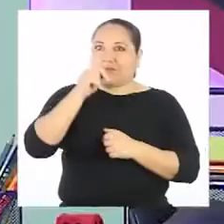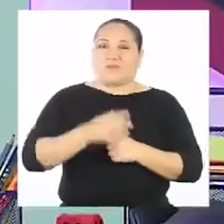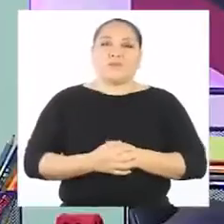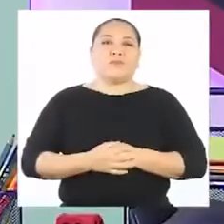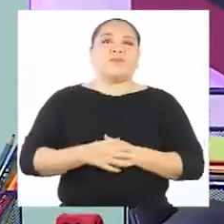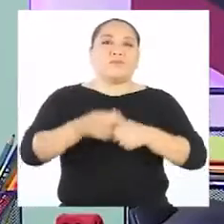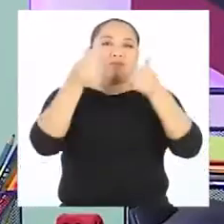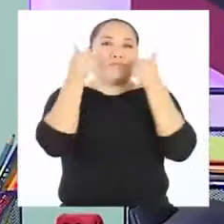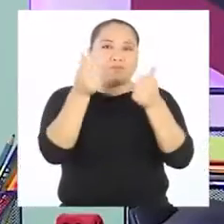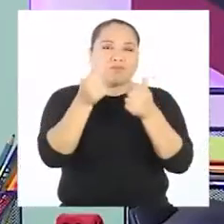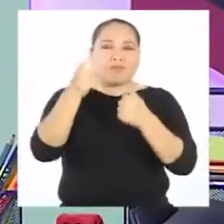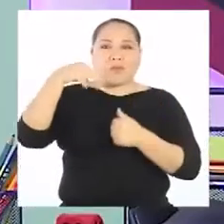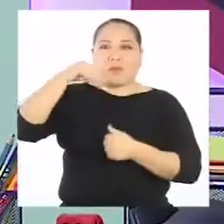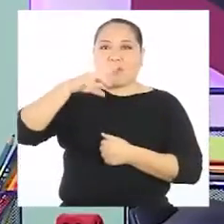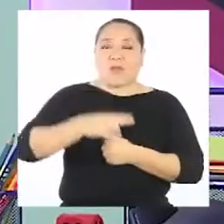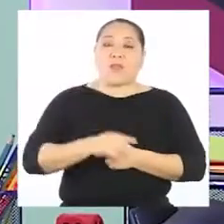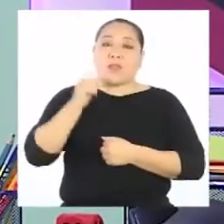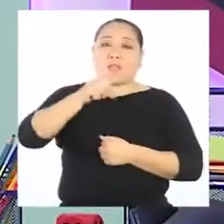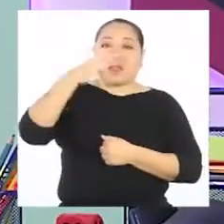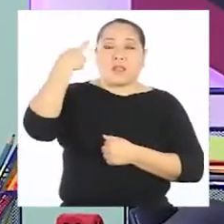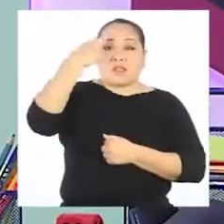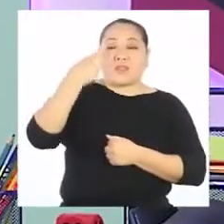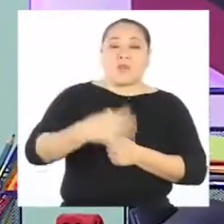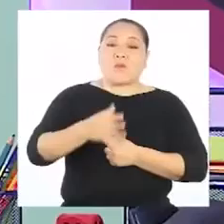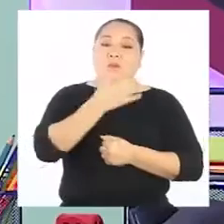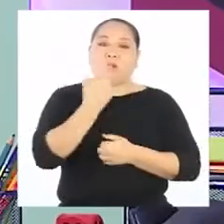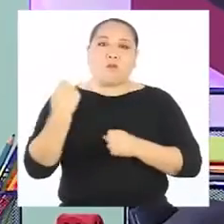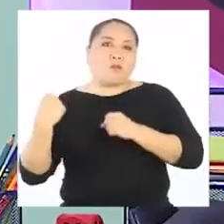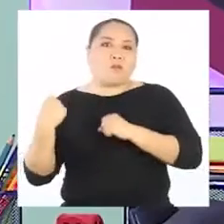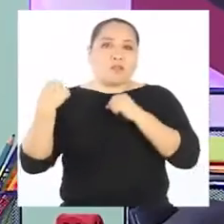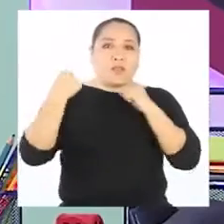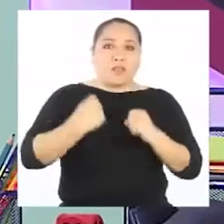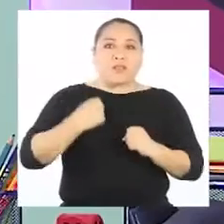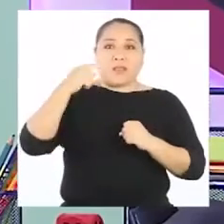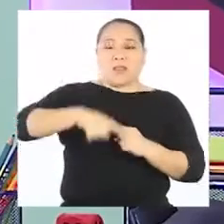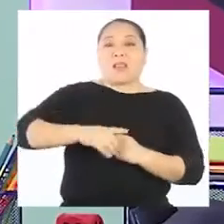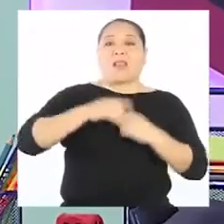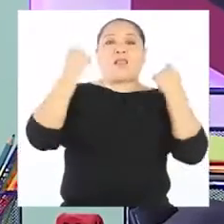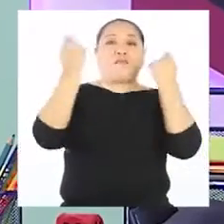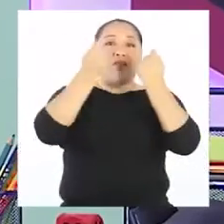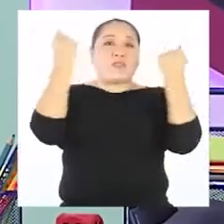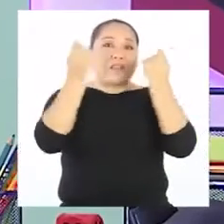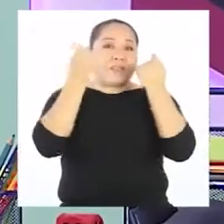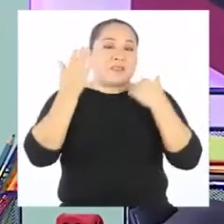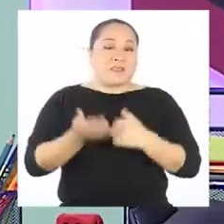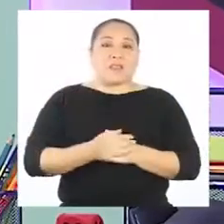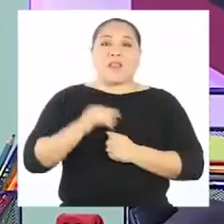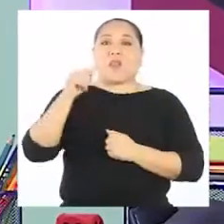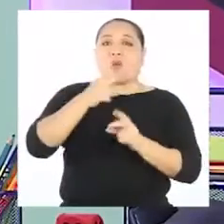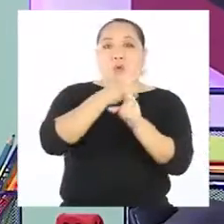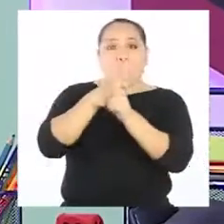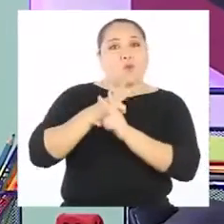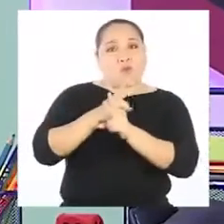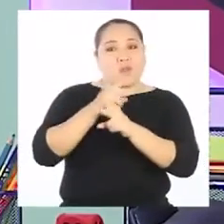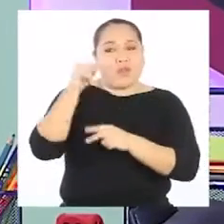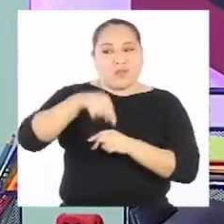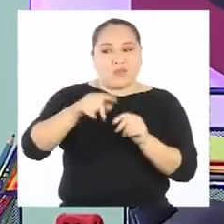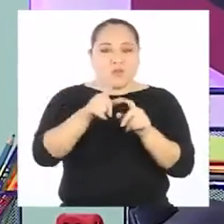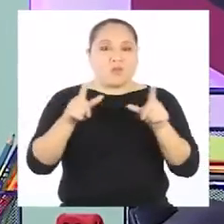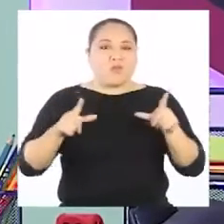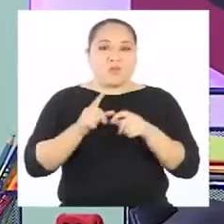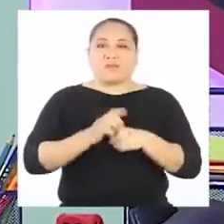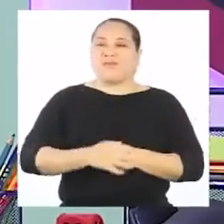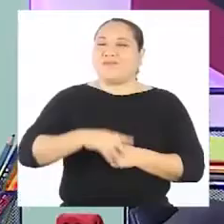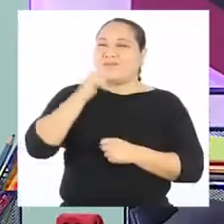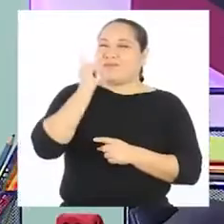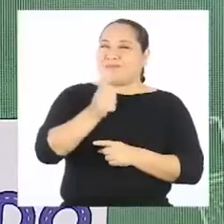ellas. Exactamente, Mario. Por eso, ¿qué mejor que fortalecer nuestras fiestas y celebraciones cuidando